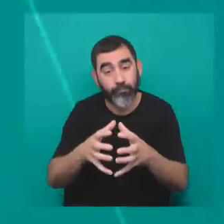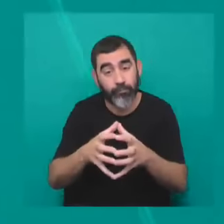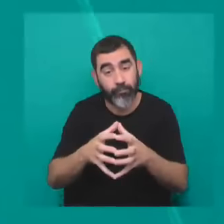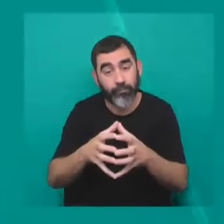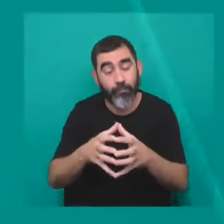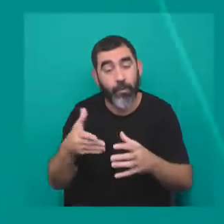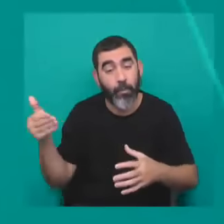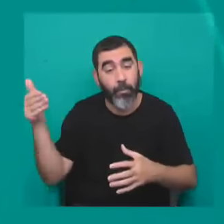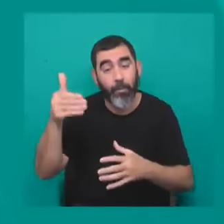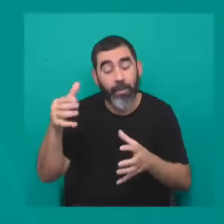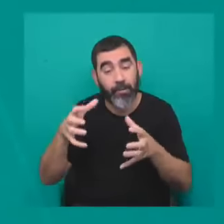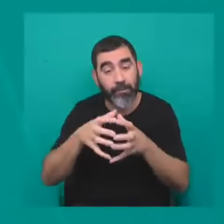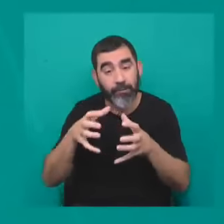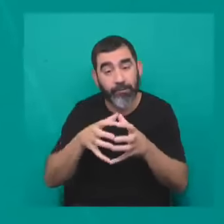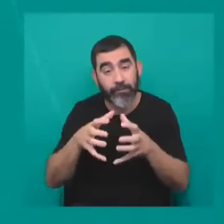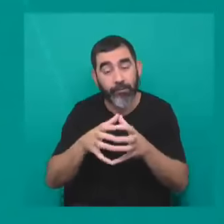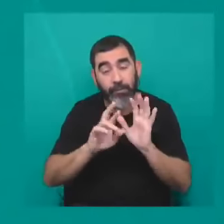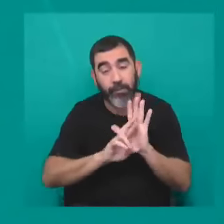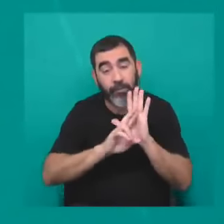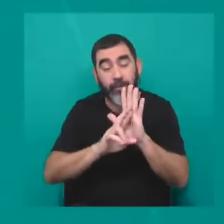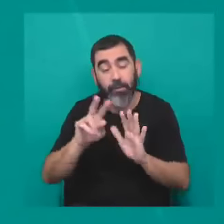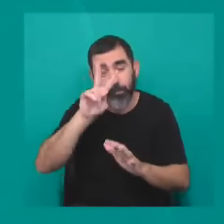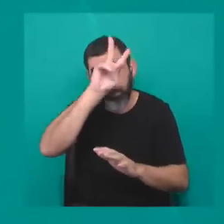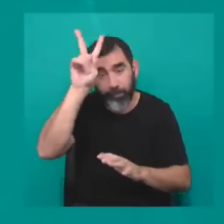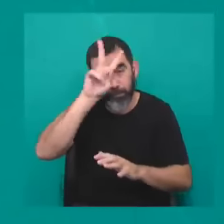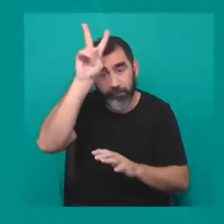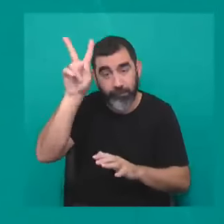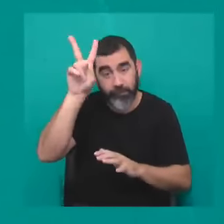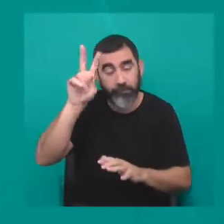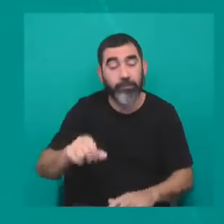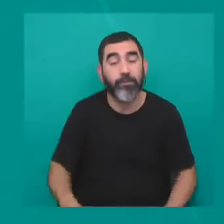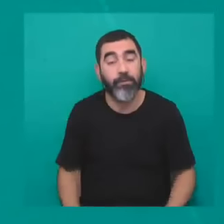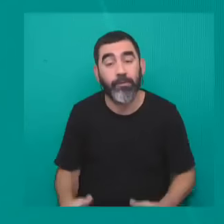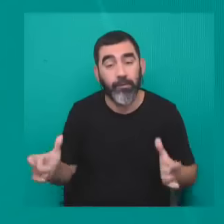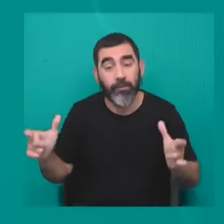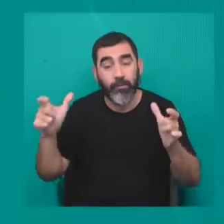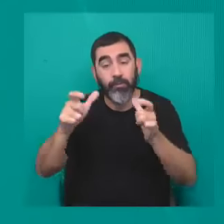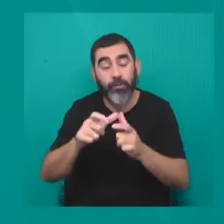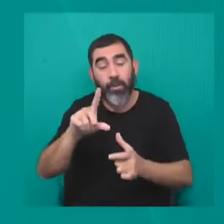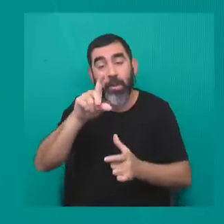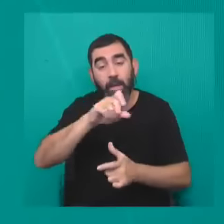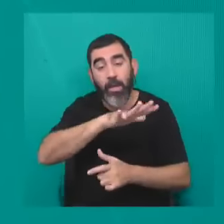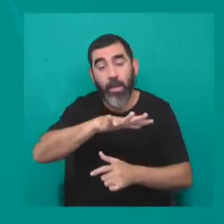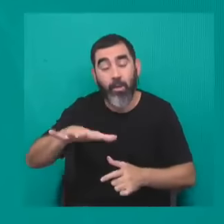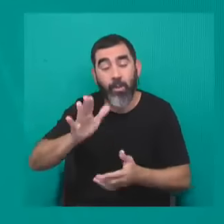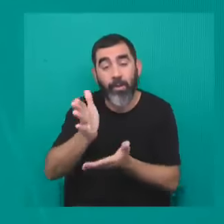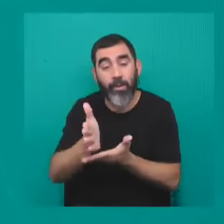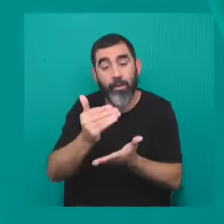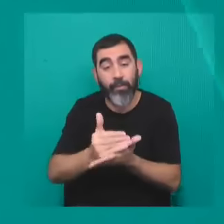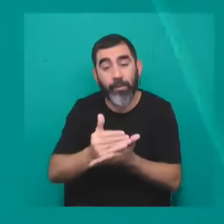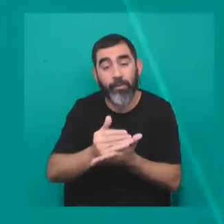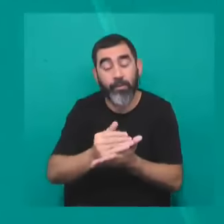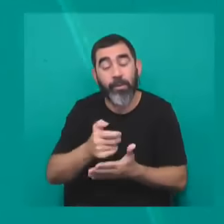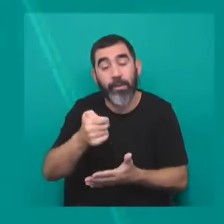a participar este colectivo de representantes de indígenas va a participar en la comisión del acuífero en el departamento de